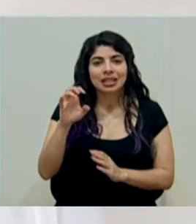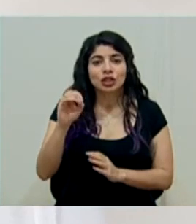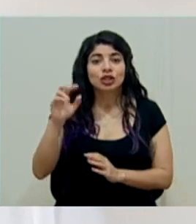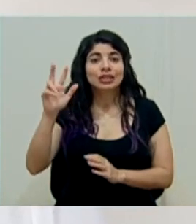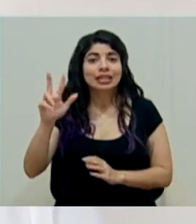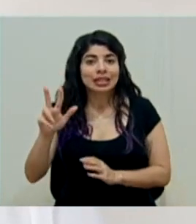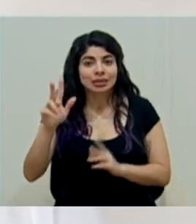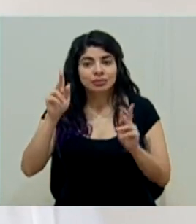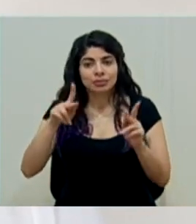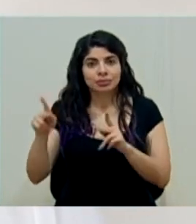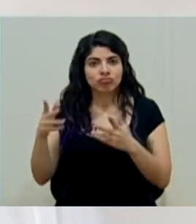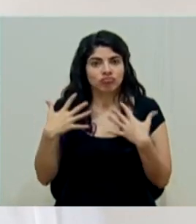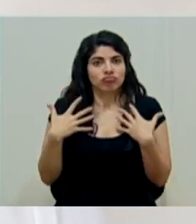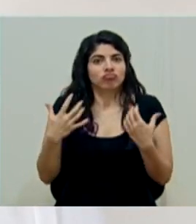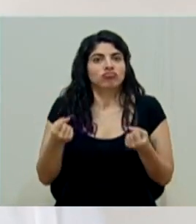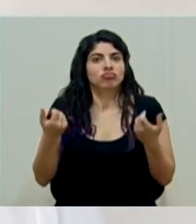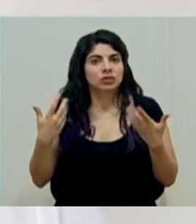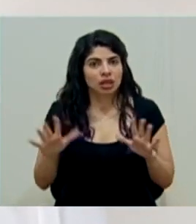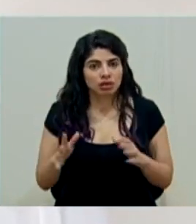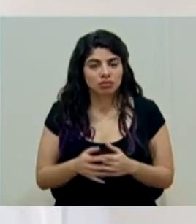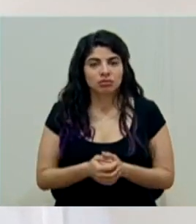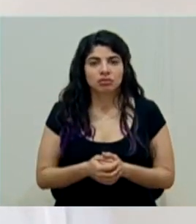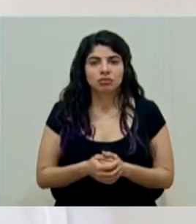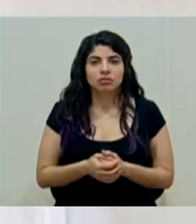30.703 personas recuperadas.